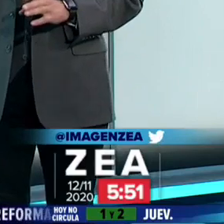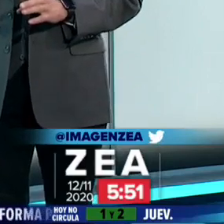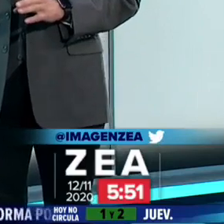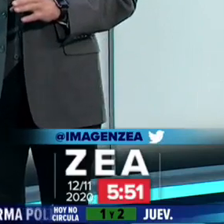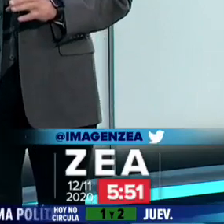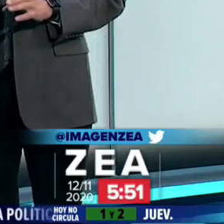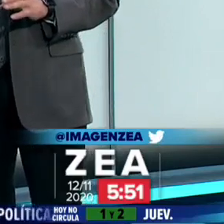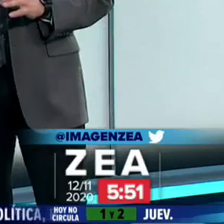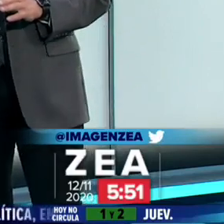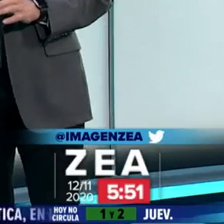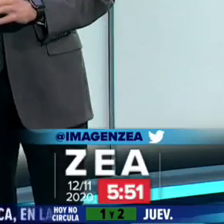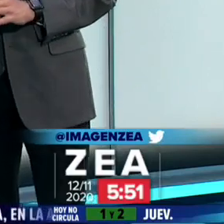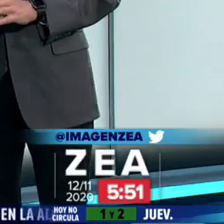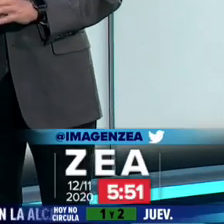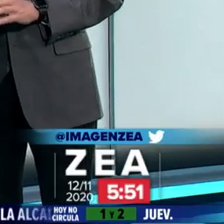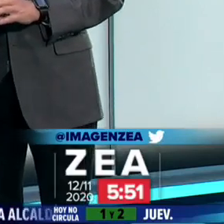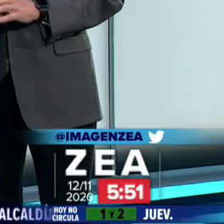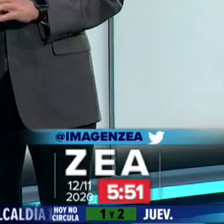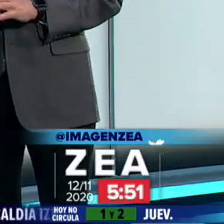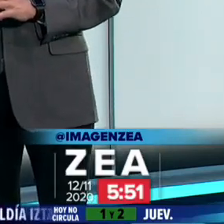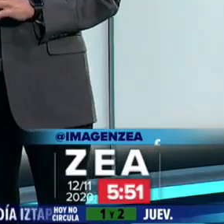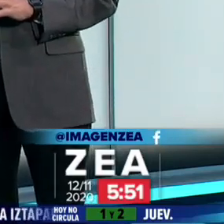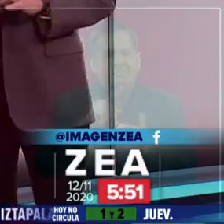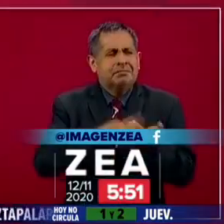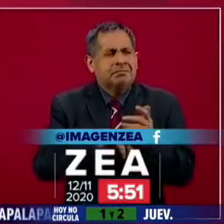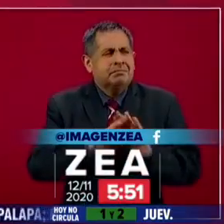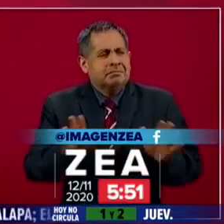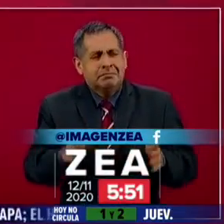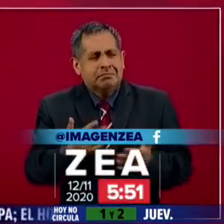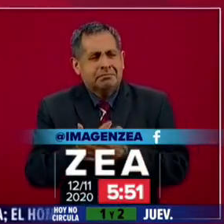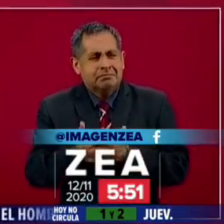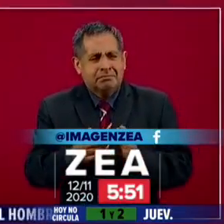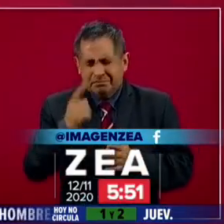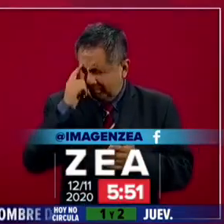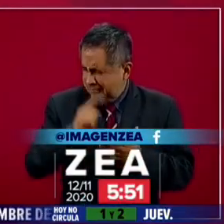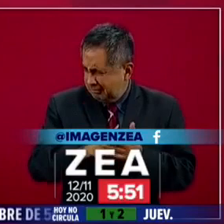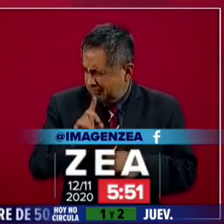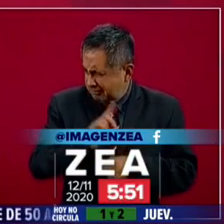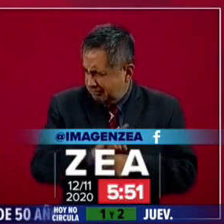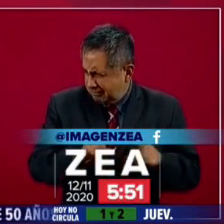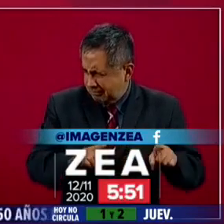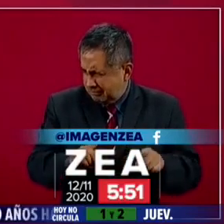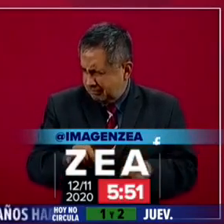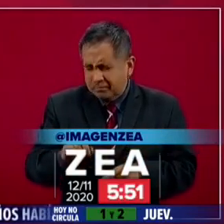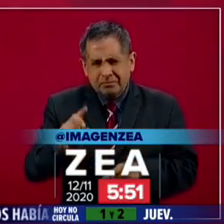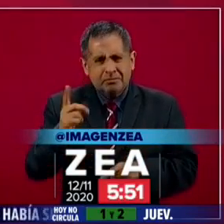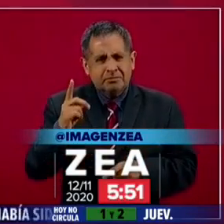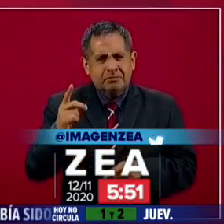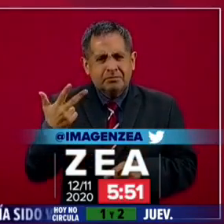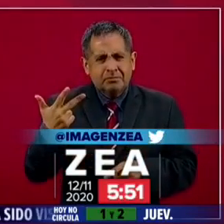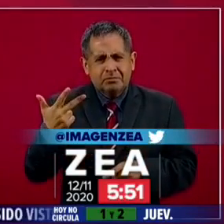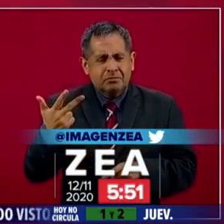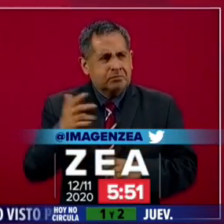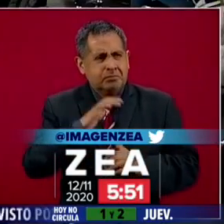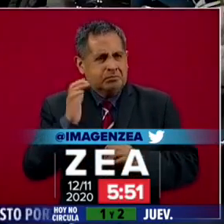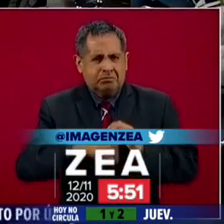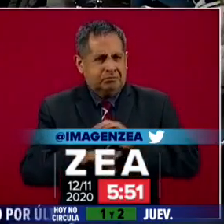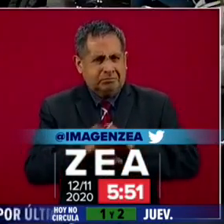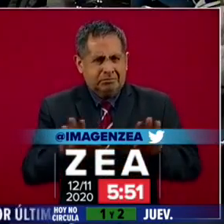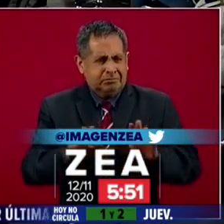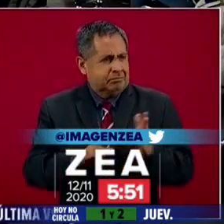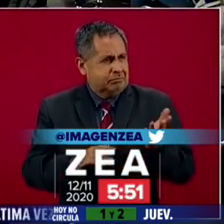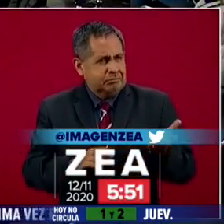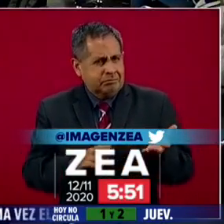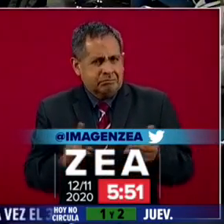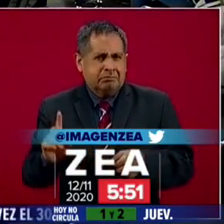Vamos a más información. Ayer se llevó a cabo la conferencia matutina más larga del presidente López Obrador, superando las 3 horas. Dentro de los temas que